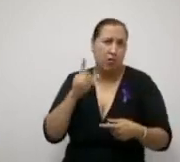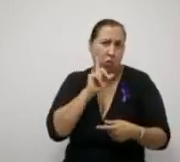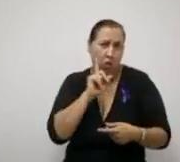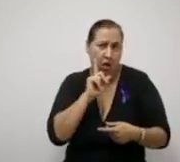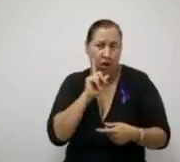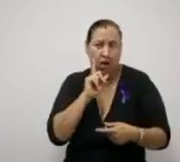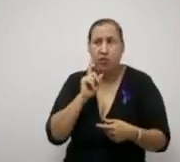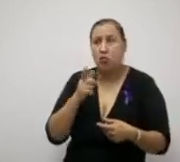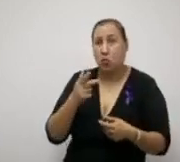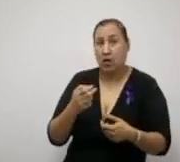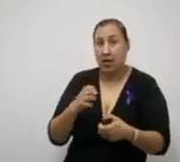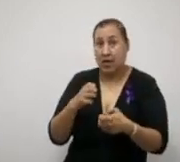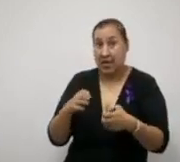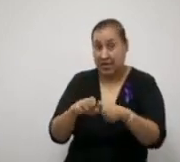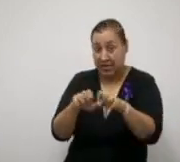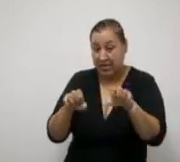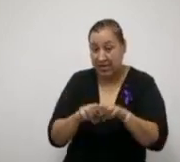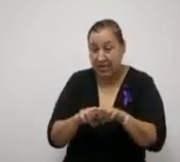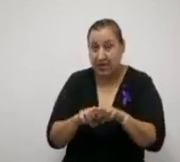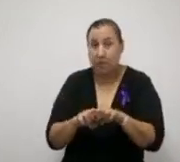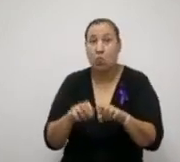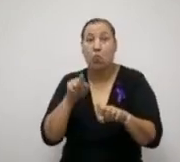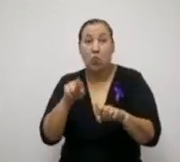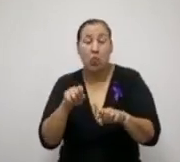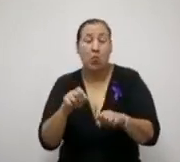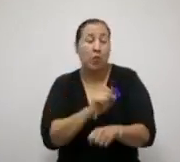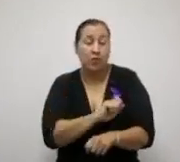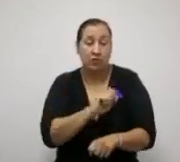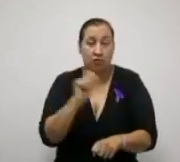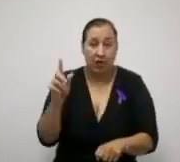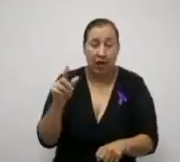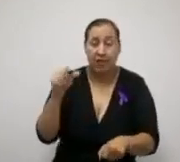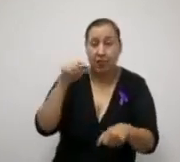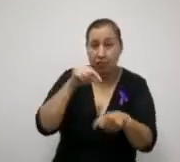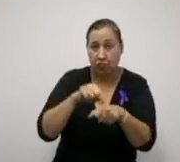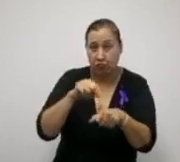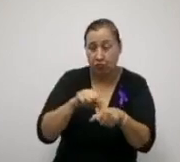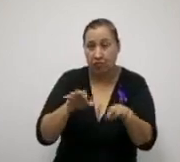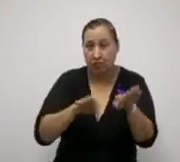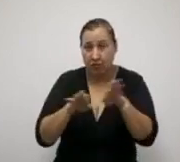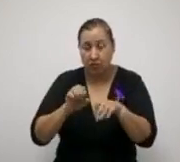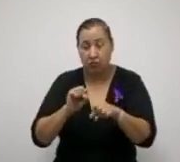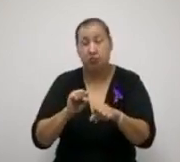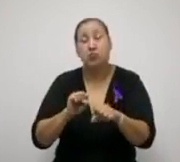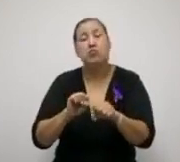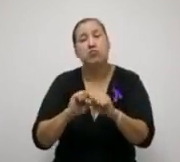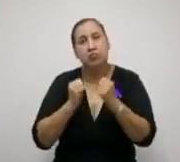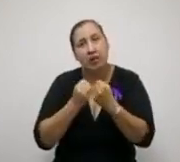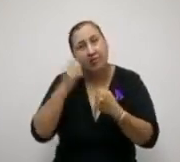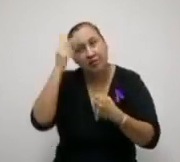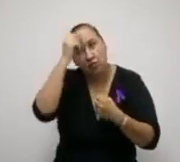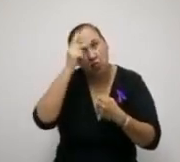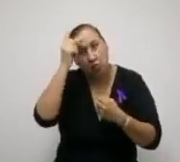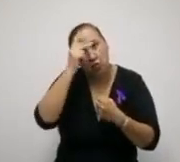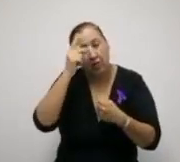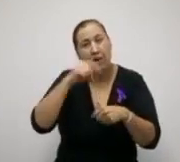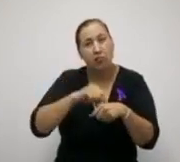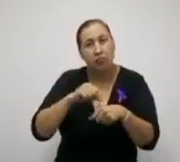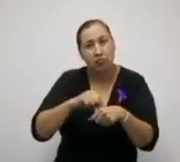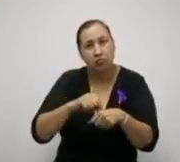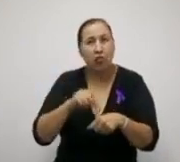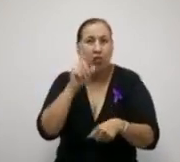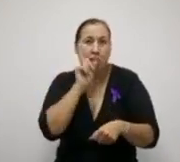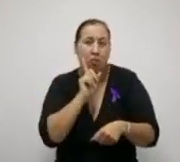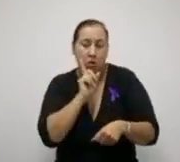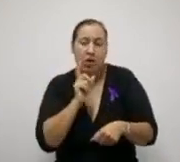lo comprende el médico ginecobstetra, enfermería, psicología, trabajo social, entre otros. Recordar que trabajamos por la salud